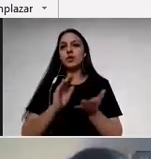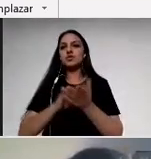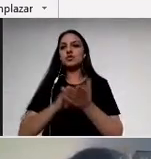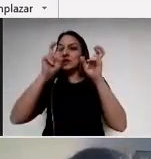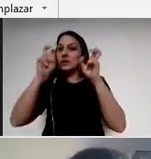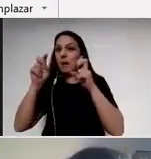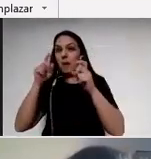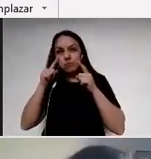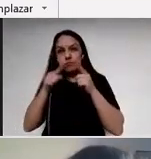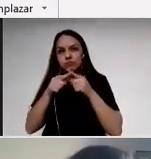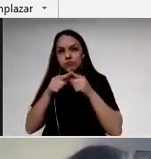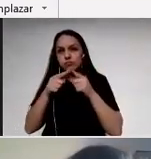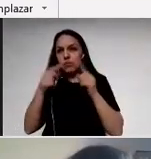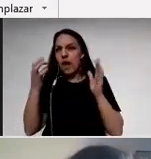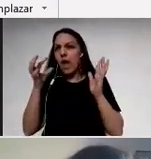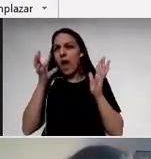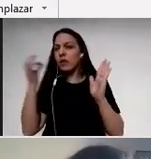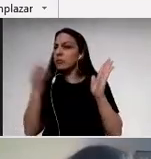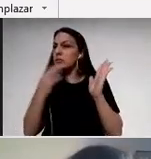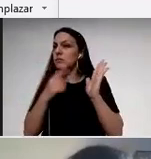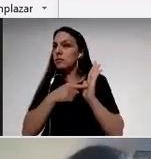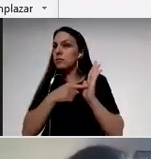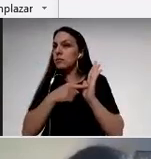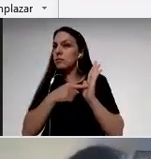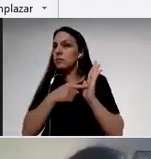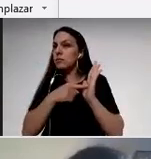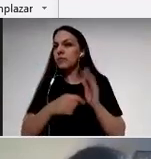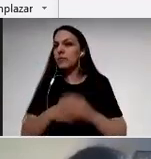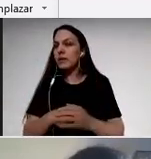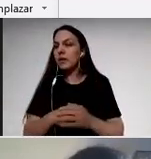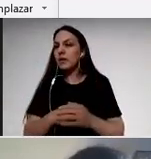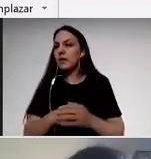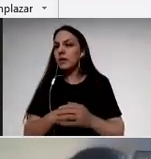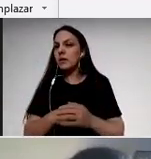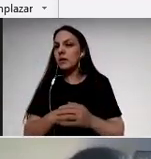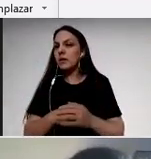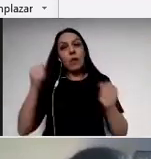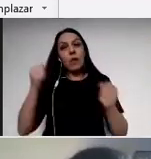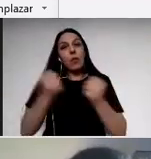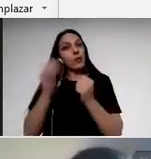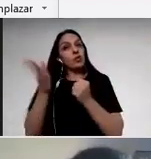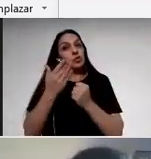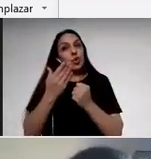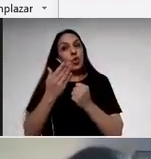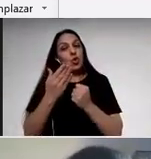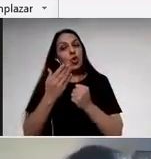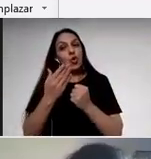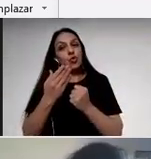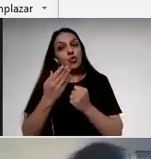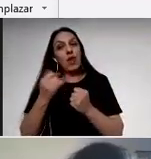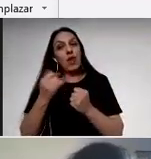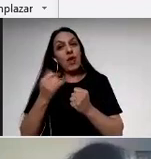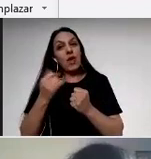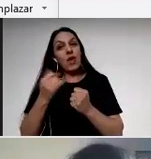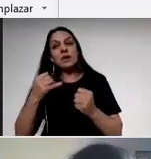comentarles que todos los tratados tienen órganos de contralor. Esos órganos de